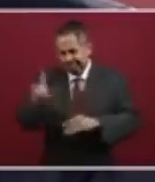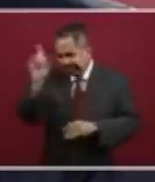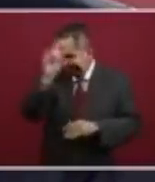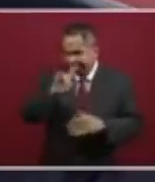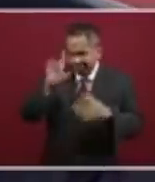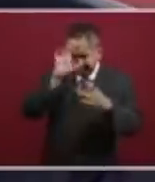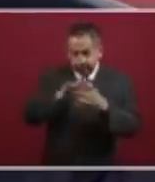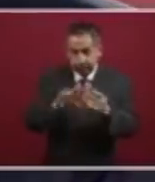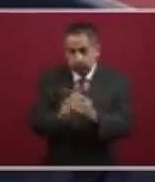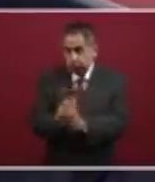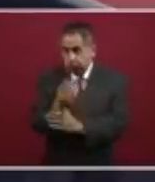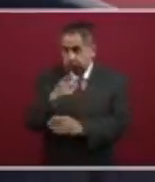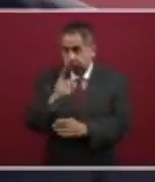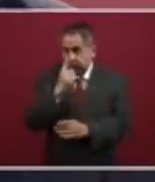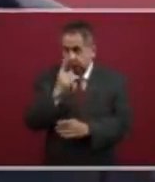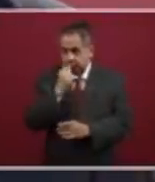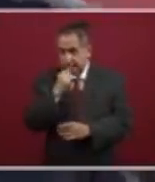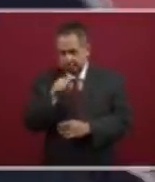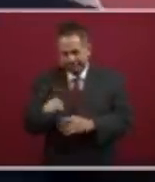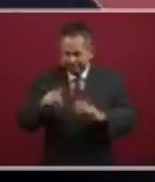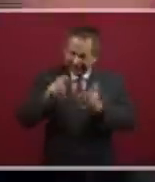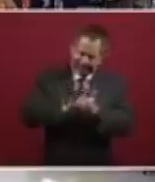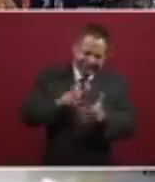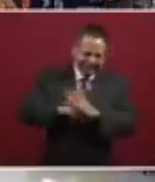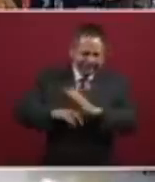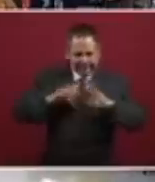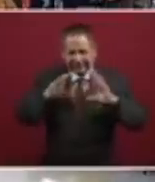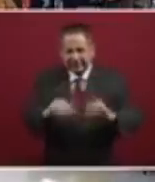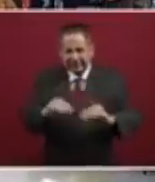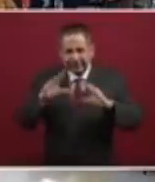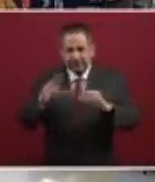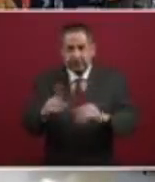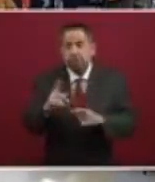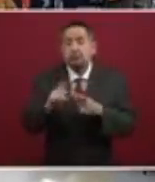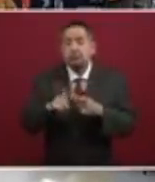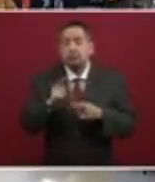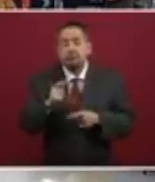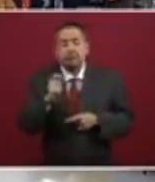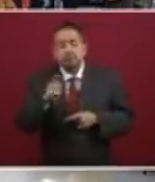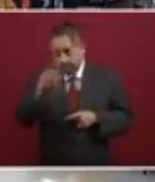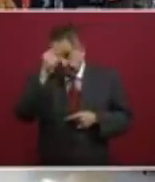nuevos elementos, porque hay que respetar derechos humanos,